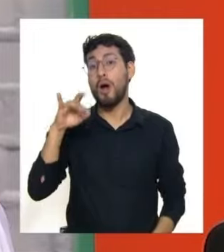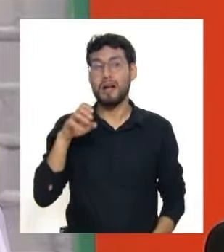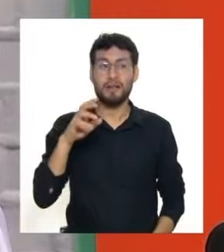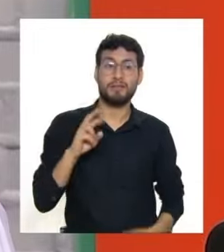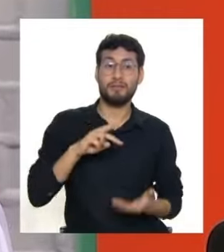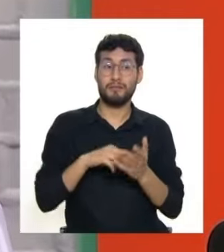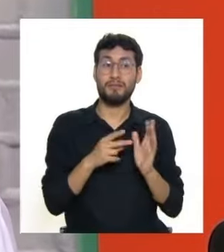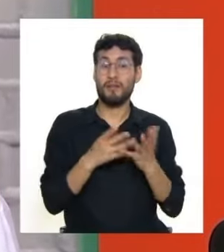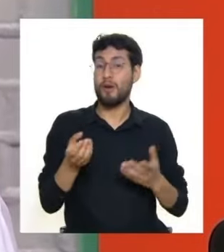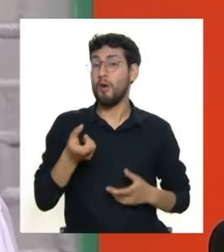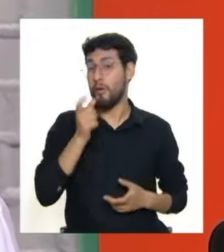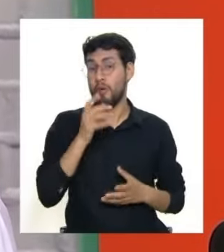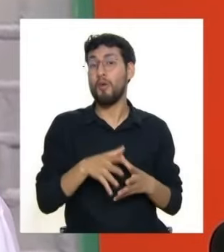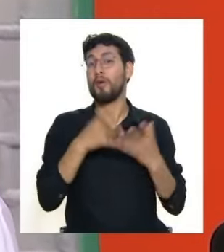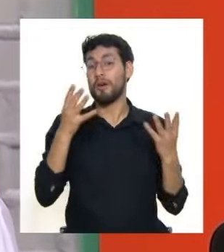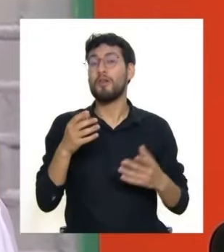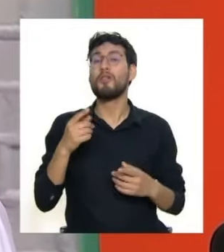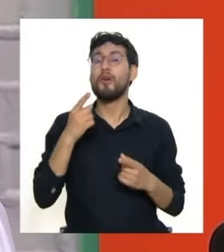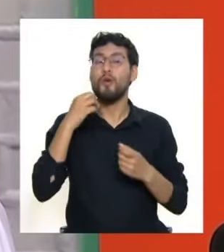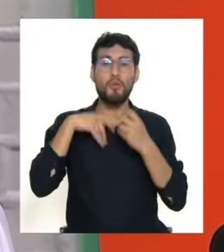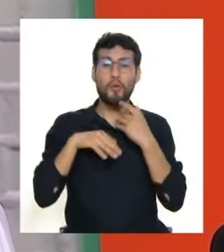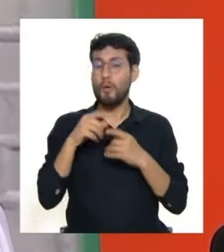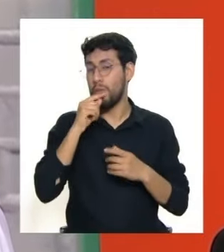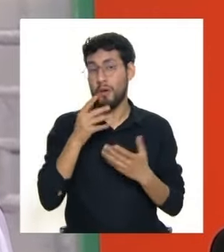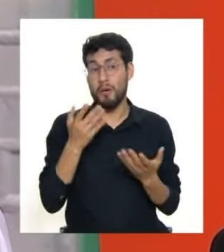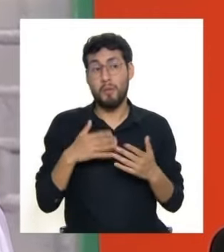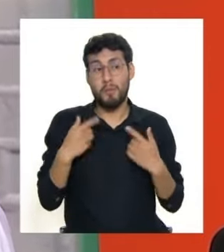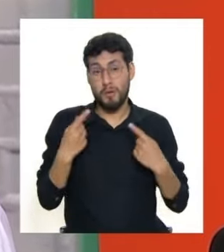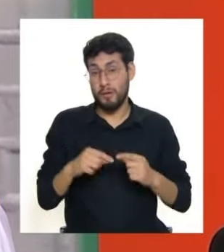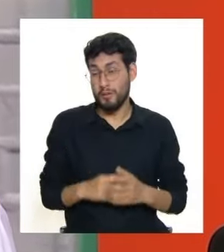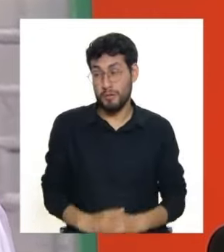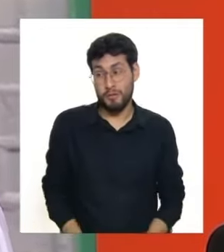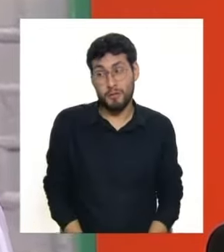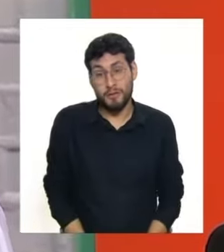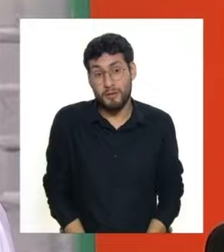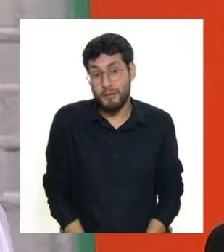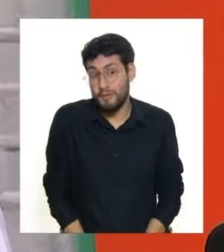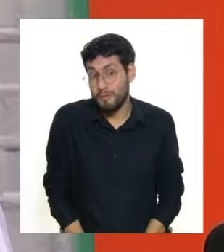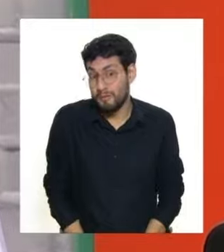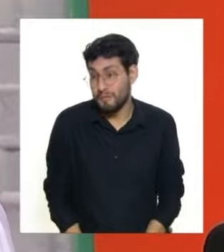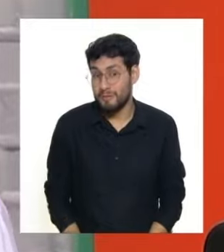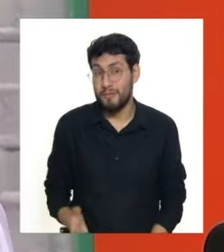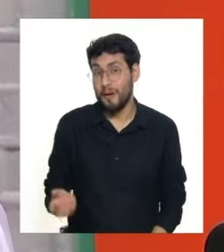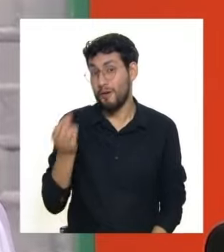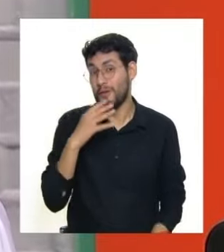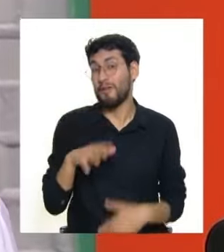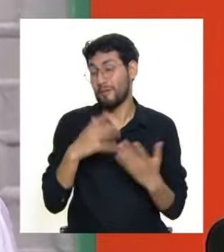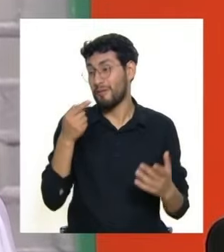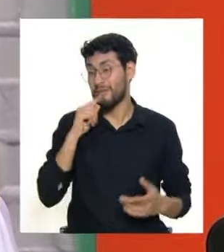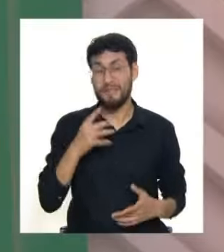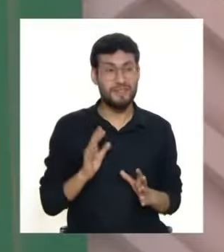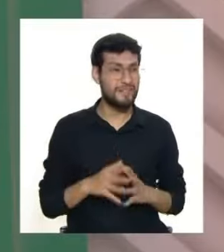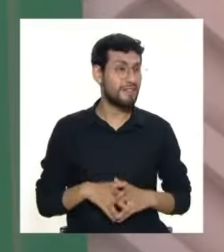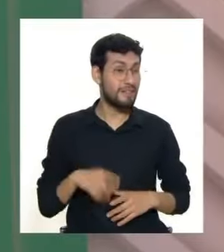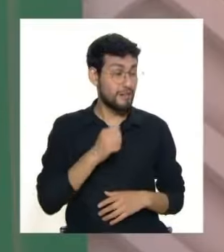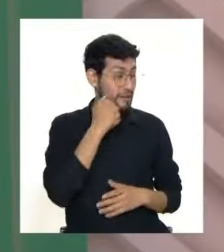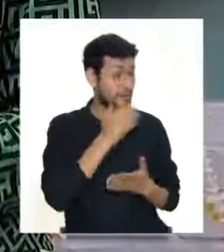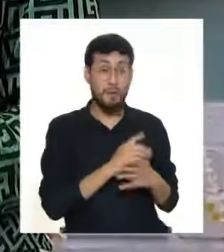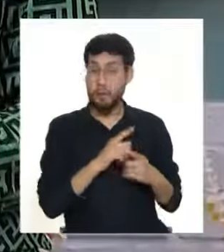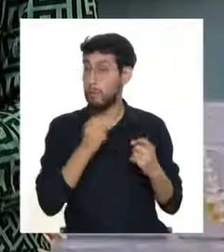que estás tomando bastantes hormonas femeninas y por ahí que de repente... Estás ingiriendo bastantes hormonas. Entiendo. La menopausa